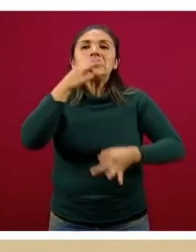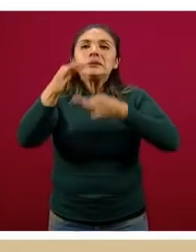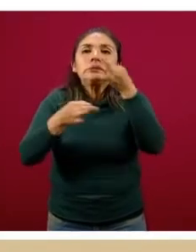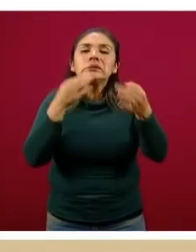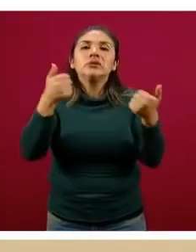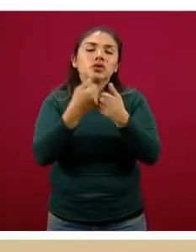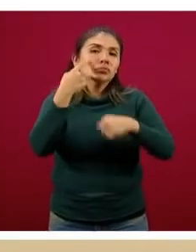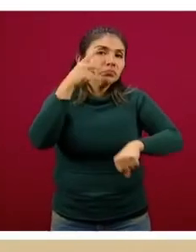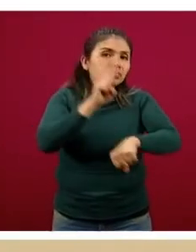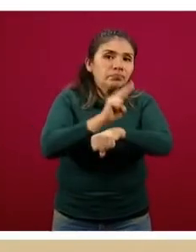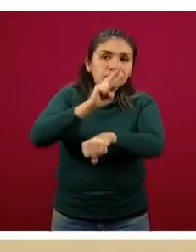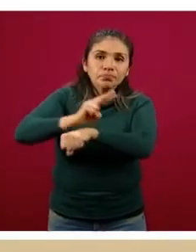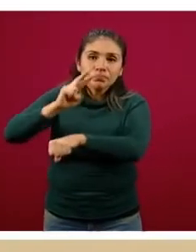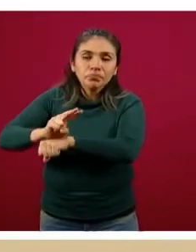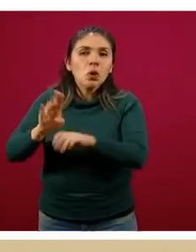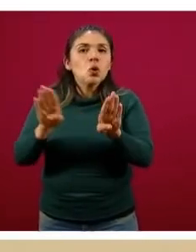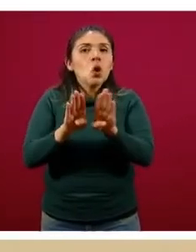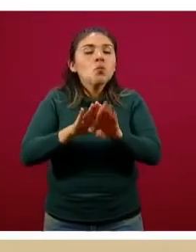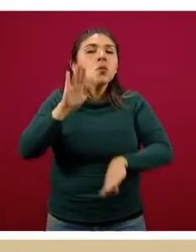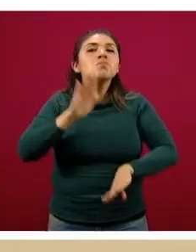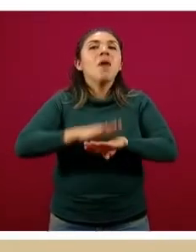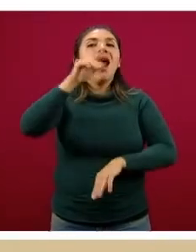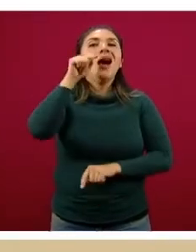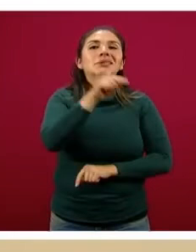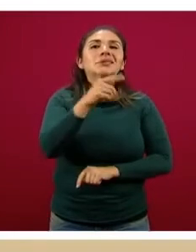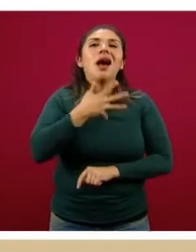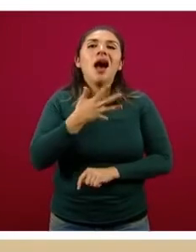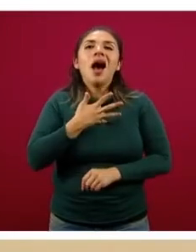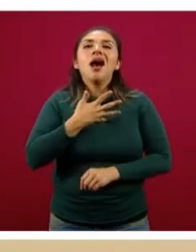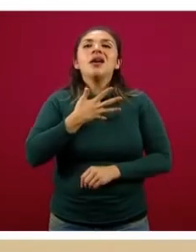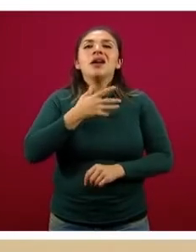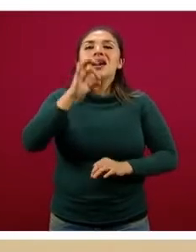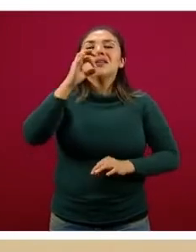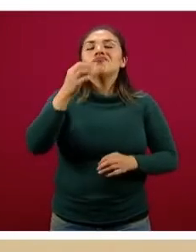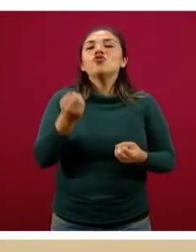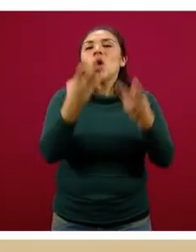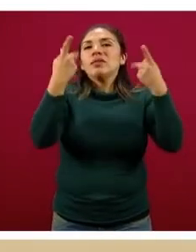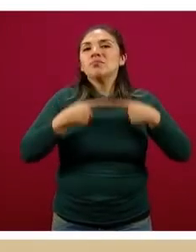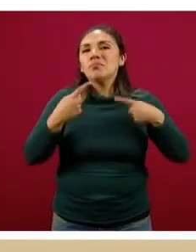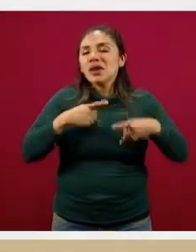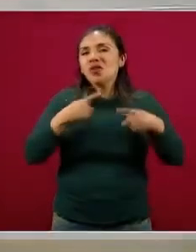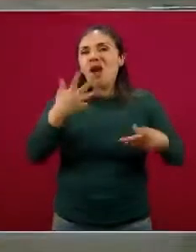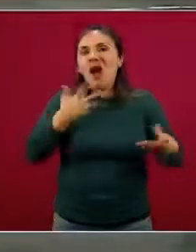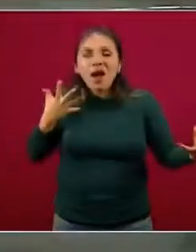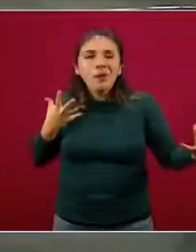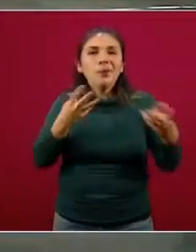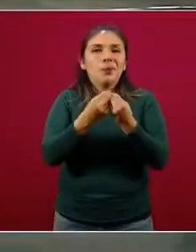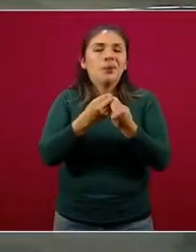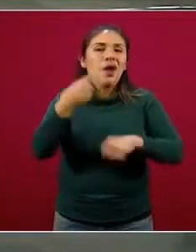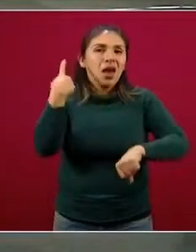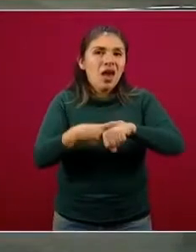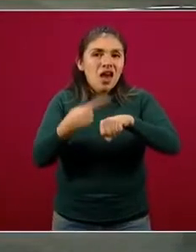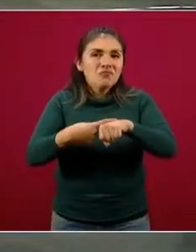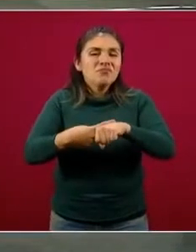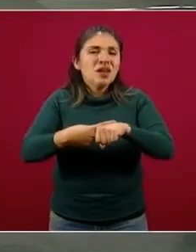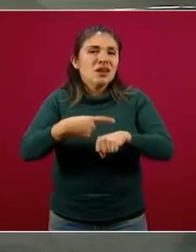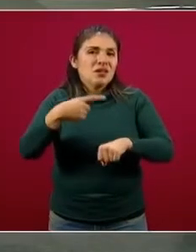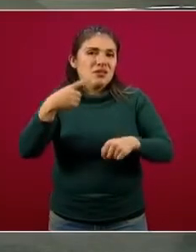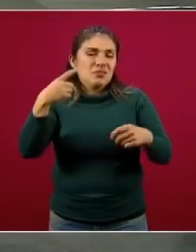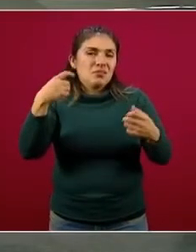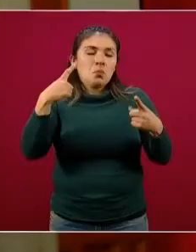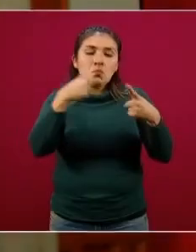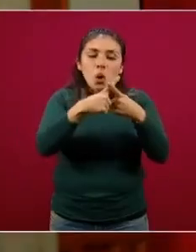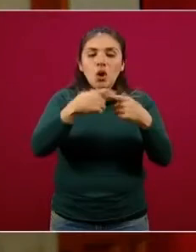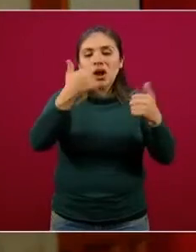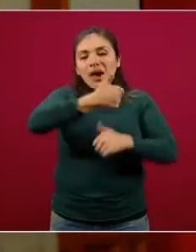vigilando como las que tienen la mayor carga hasta el momento, no solo de tasa de incidencia acumulada, es decir, de cantidad de casos por